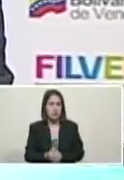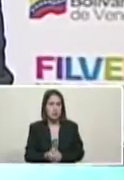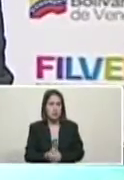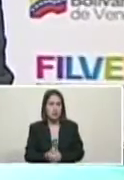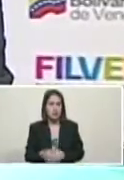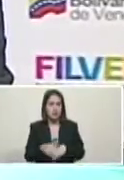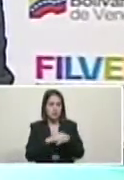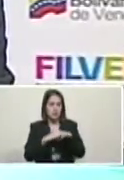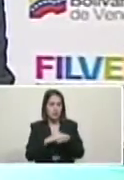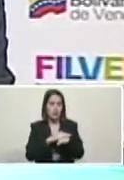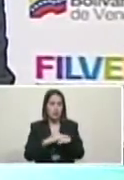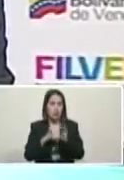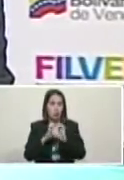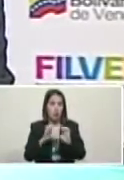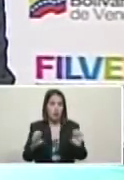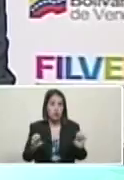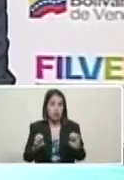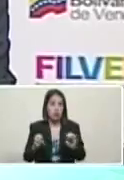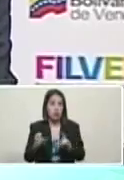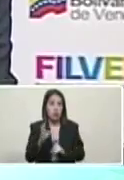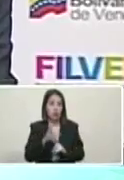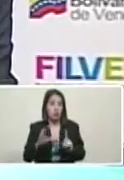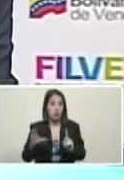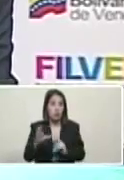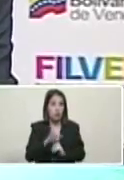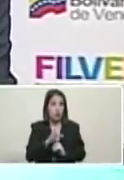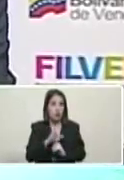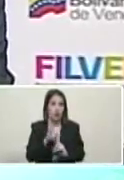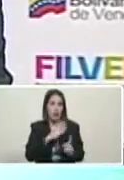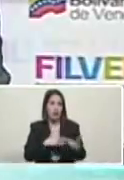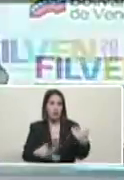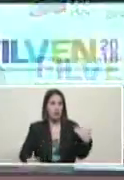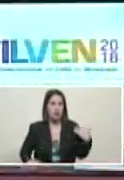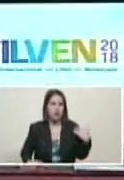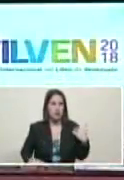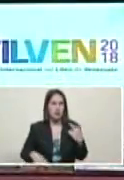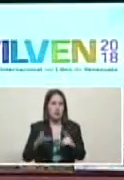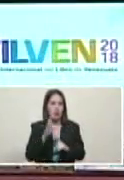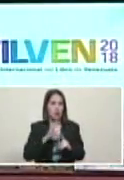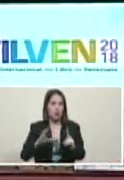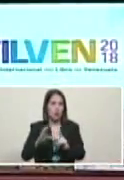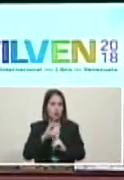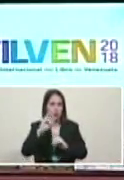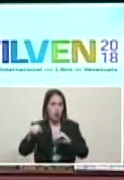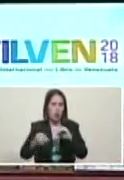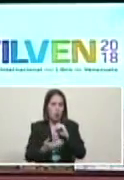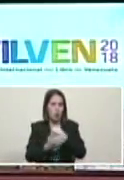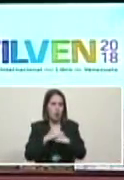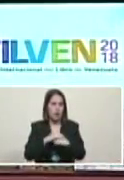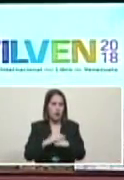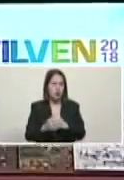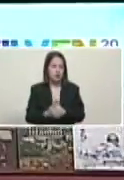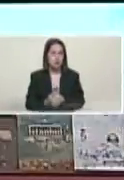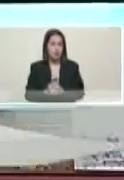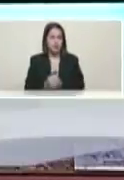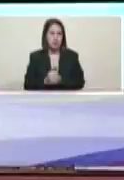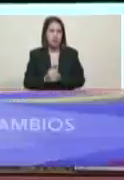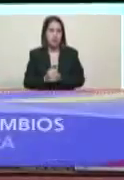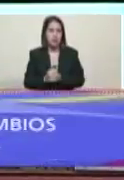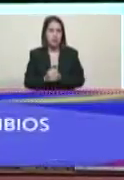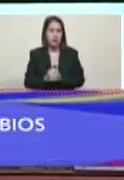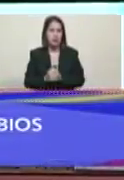de Educación, ministro de Cultura, vicepresidente de Comunicación y Cultura, Jorge Rodríguez. Tenemos que